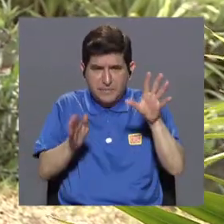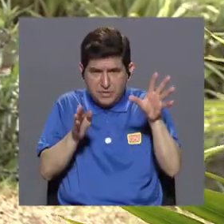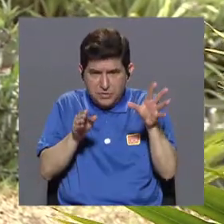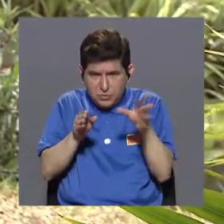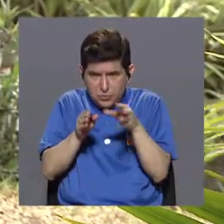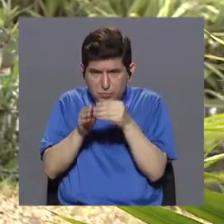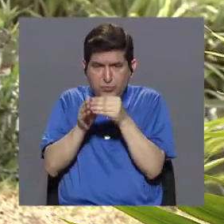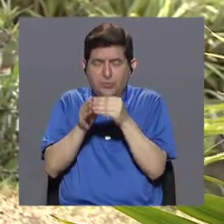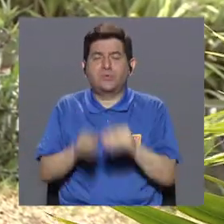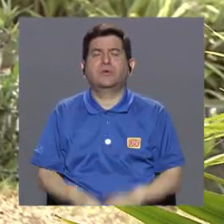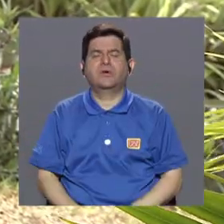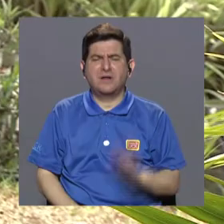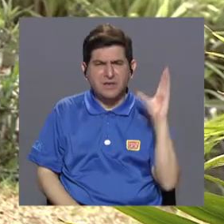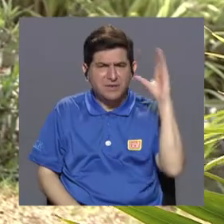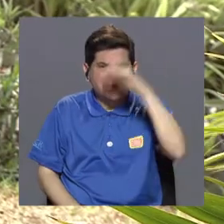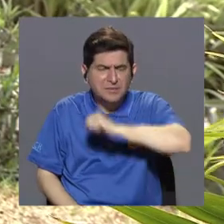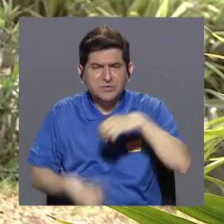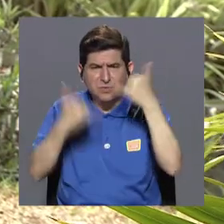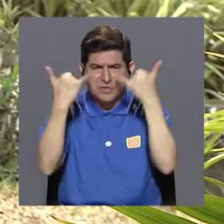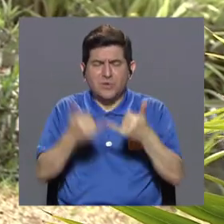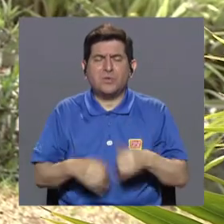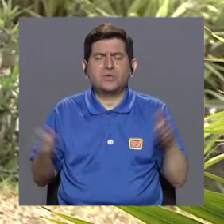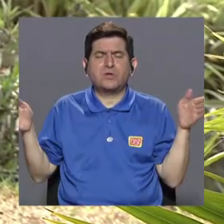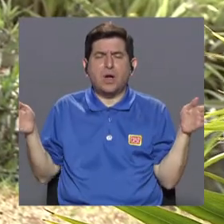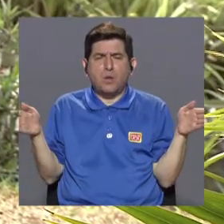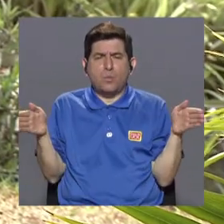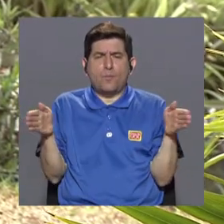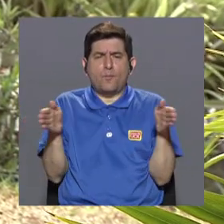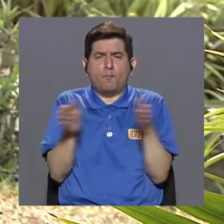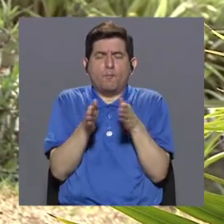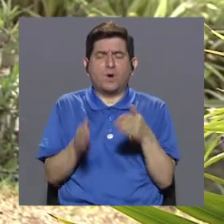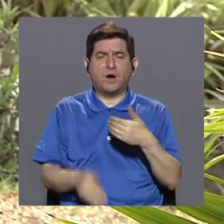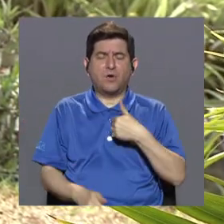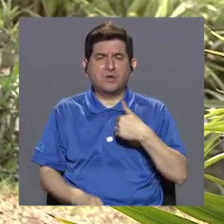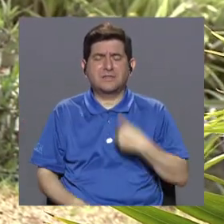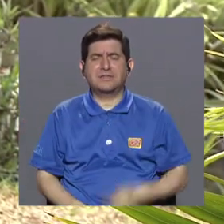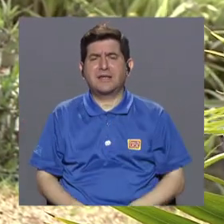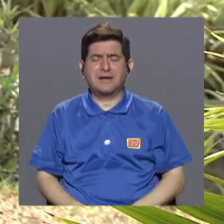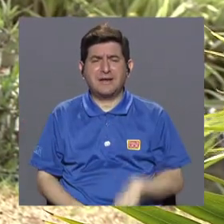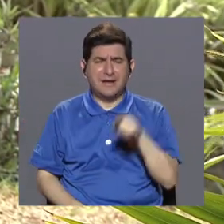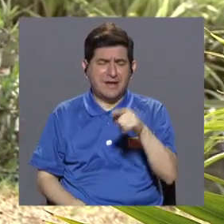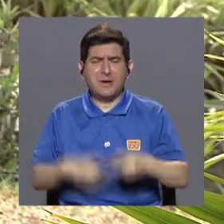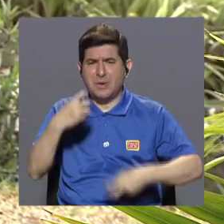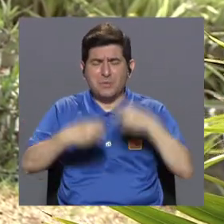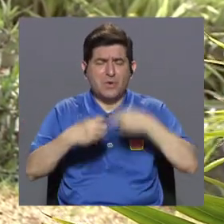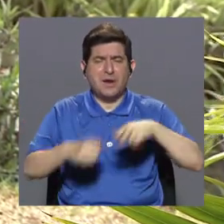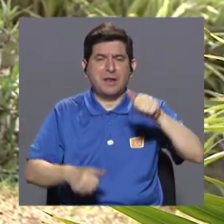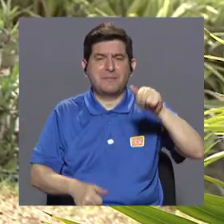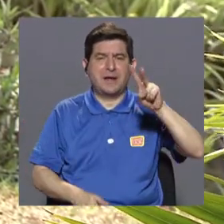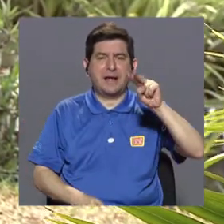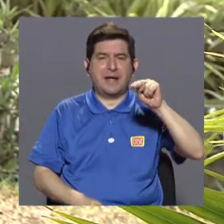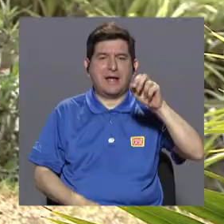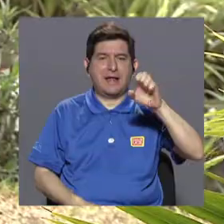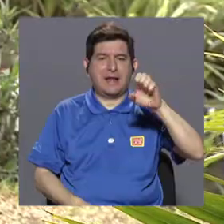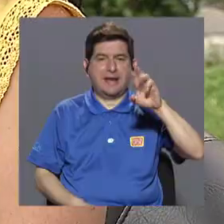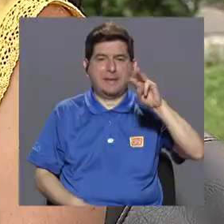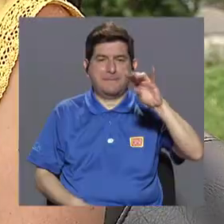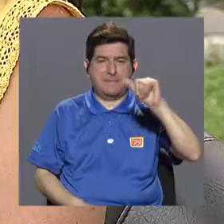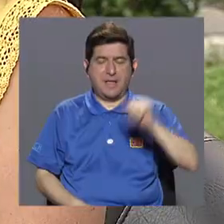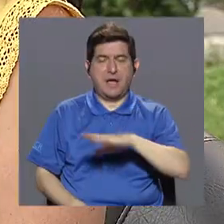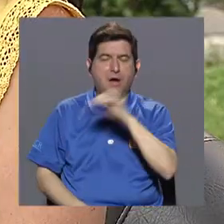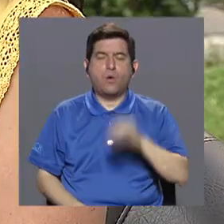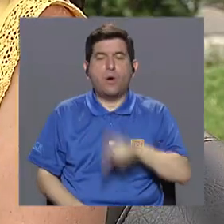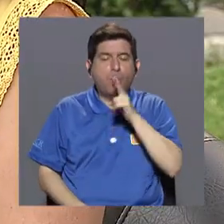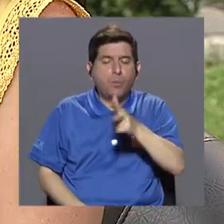y normalmente nos damos cuenta cuando ya han perdido peso, tienen anemias, o tienen diarreas, vómitos,